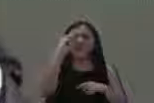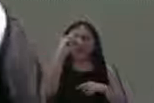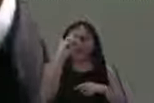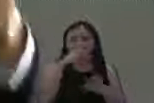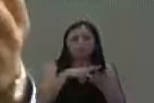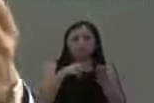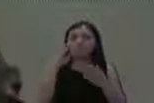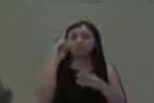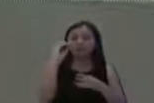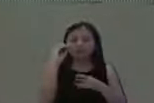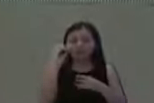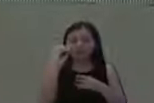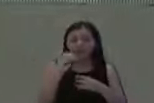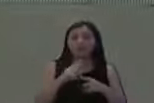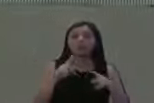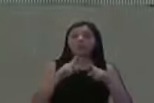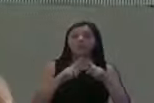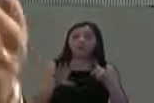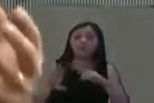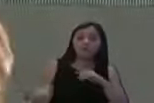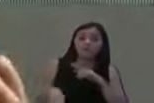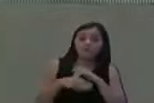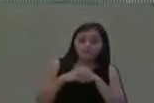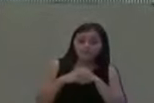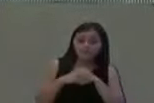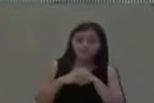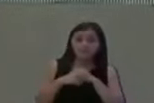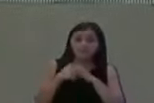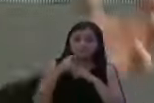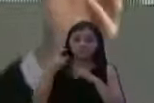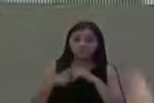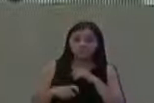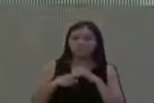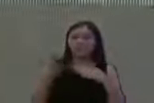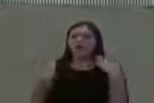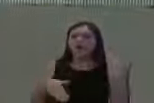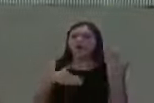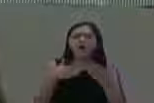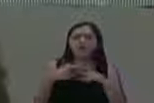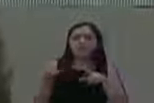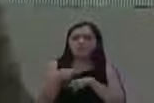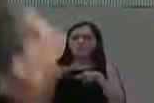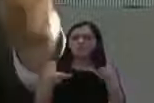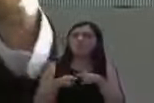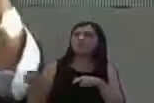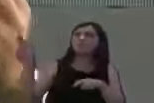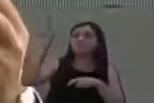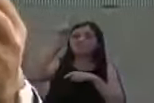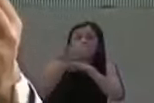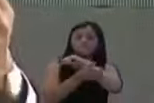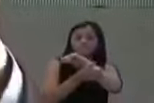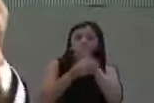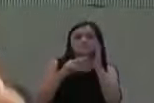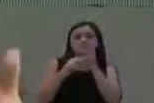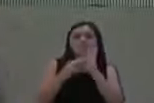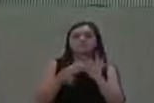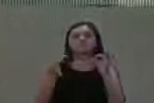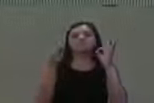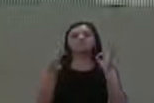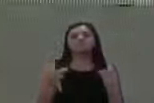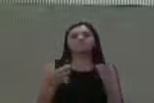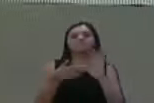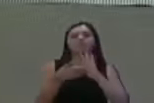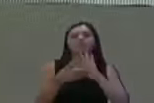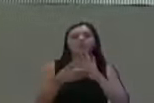nada No solo eso quisiéramos que en todos los rincones de la patria haya un modelo de producción como